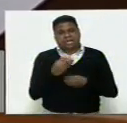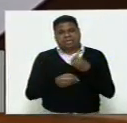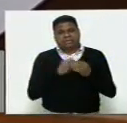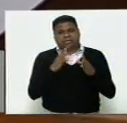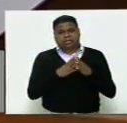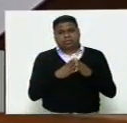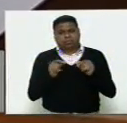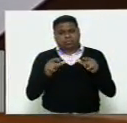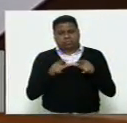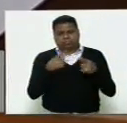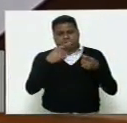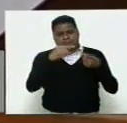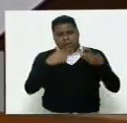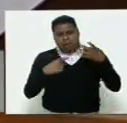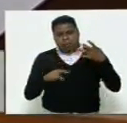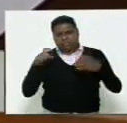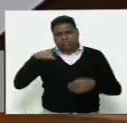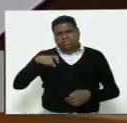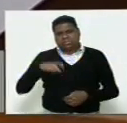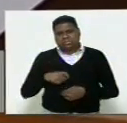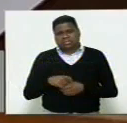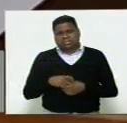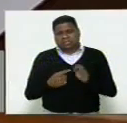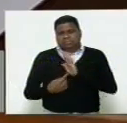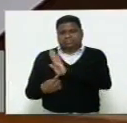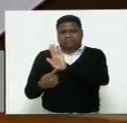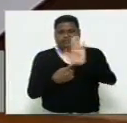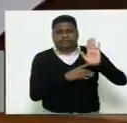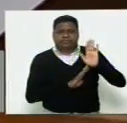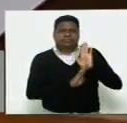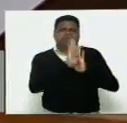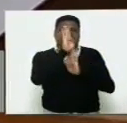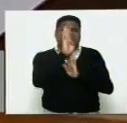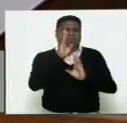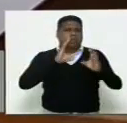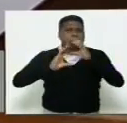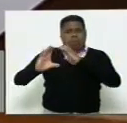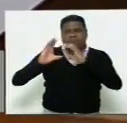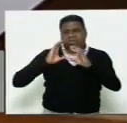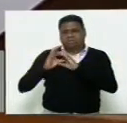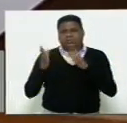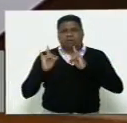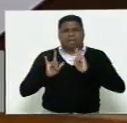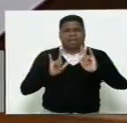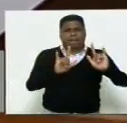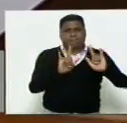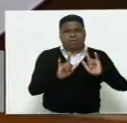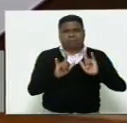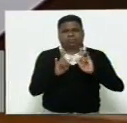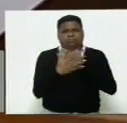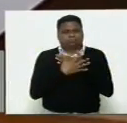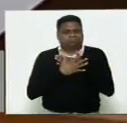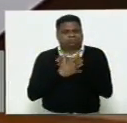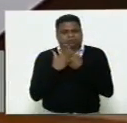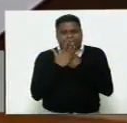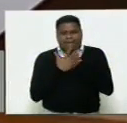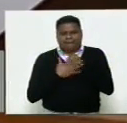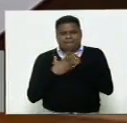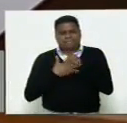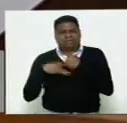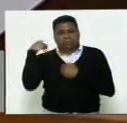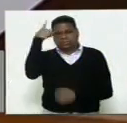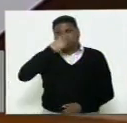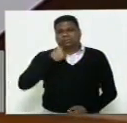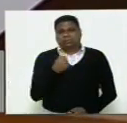condiciones necesarias para la expresión y desarrollo de las relaciones humanas fundadas en el amor, el afecto, la seguridad,